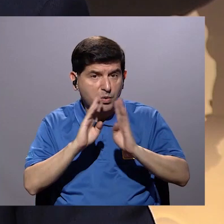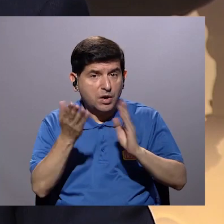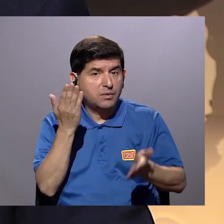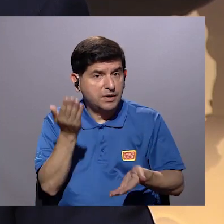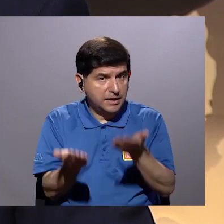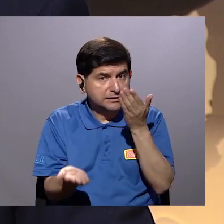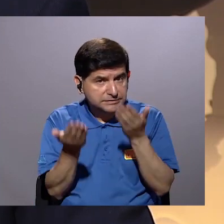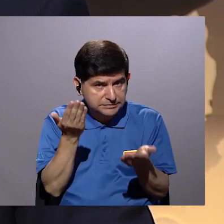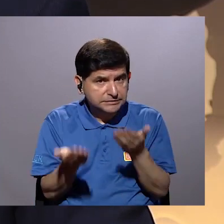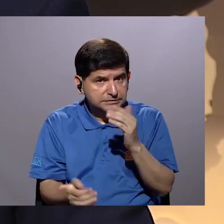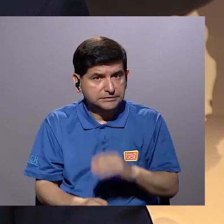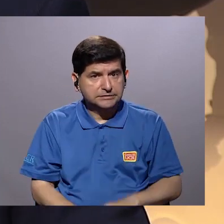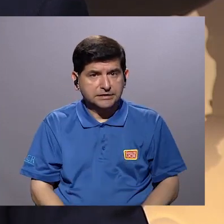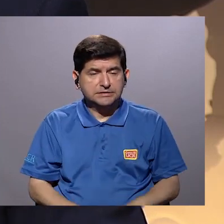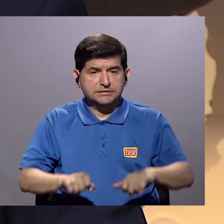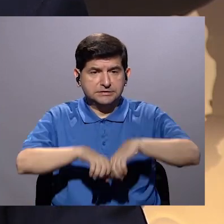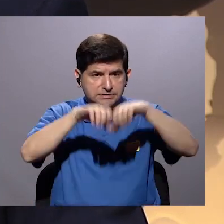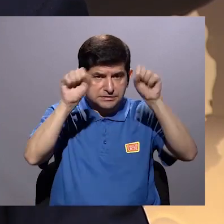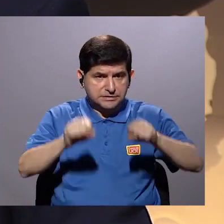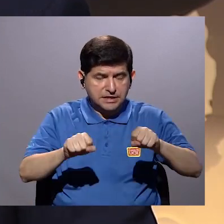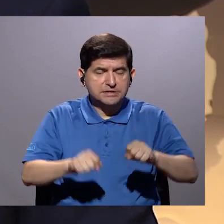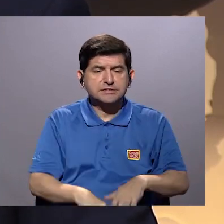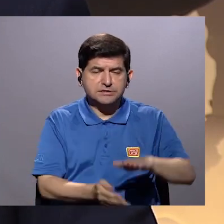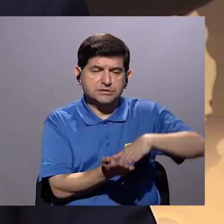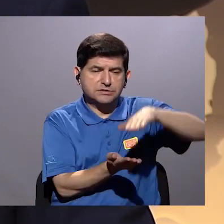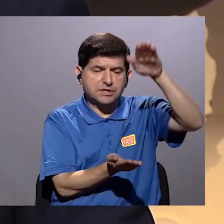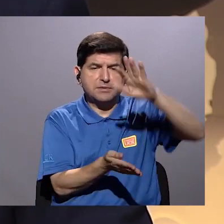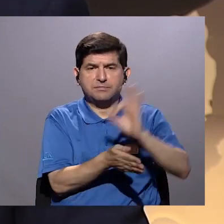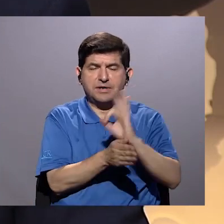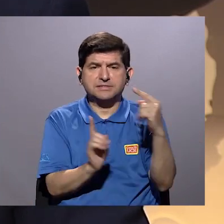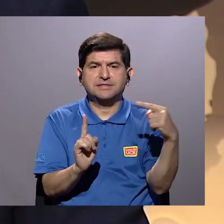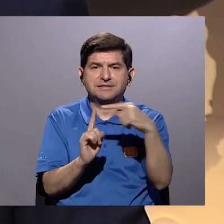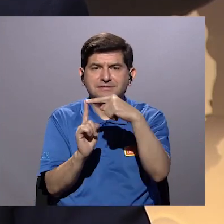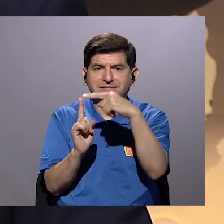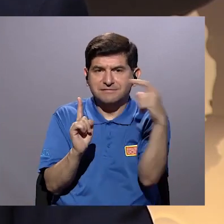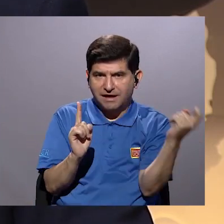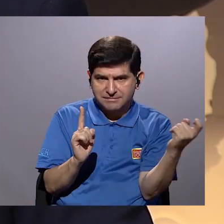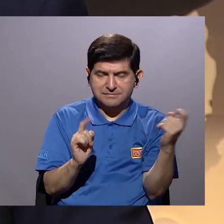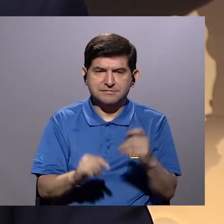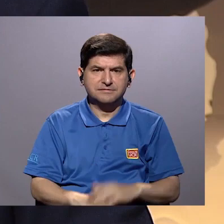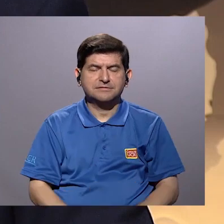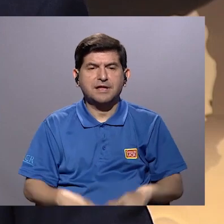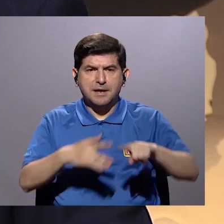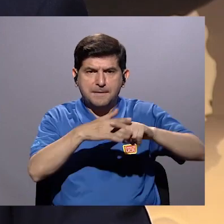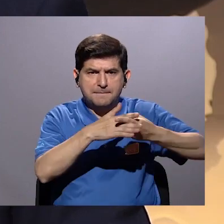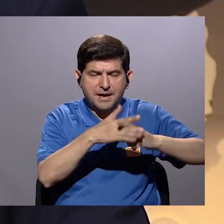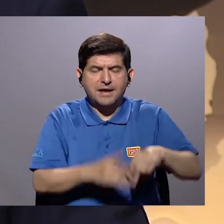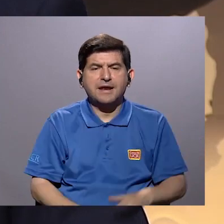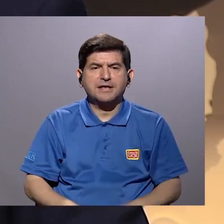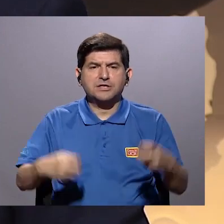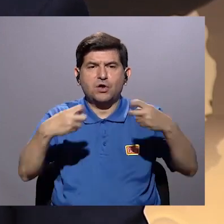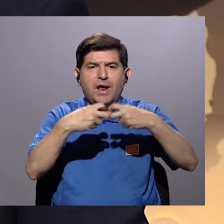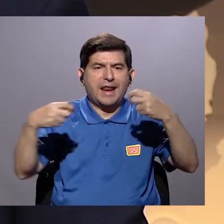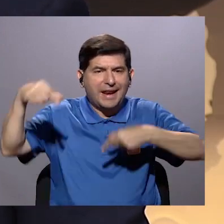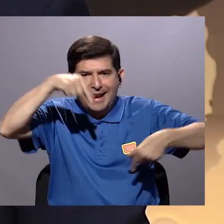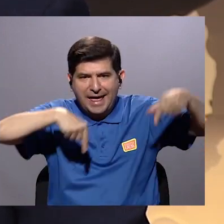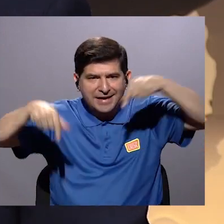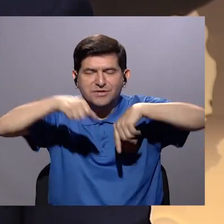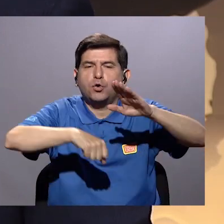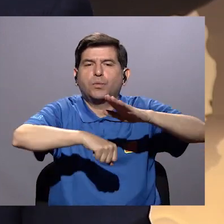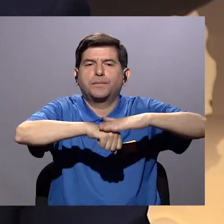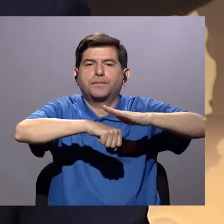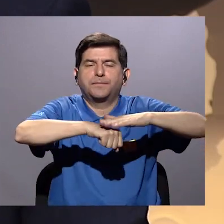de sistemas de almacenamiento que funcionan a partir de mecanismos electroquímicos, ¿verdad? Que permiten, por